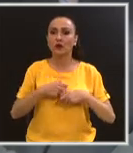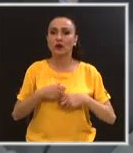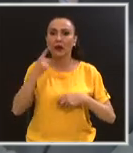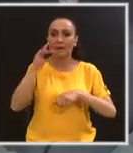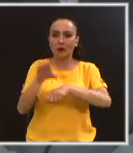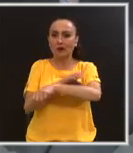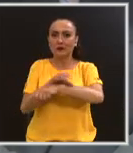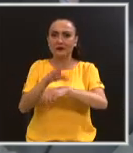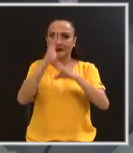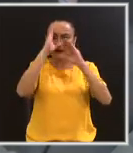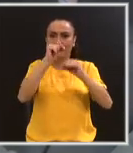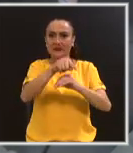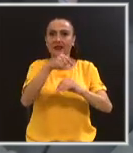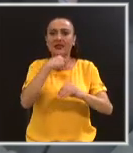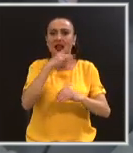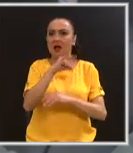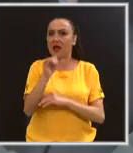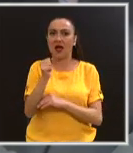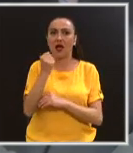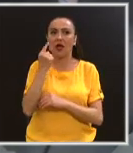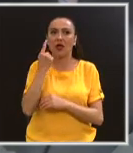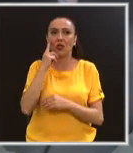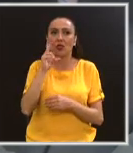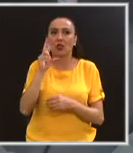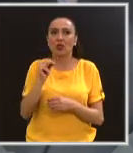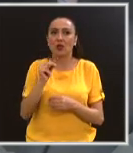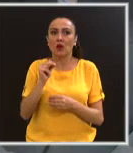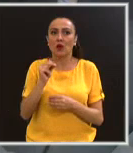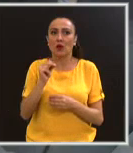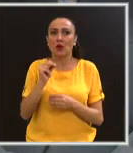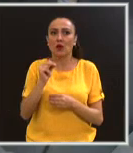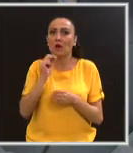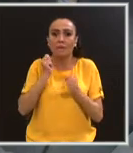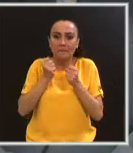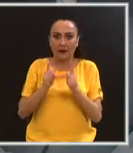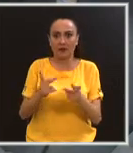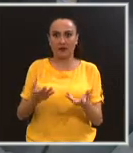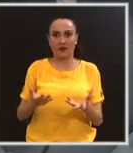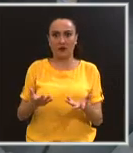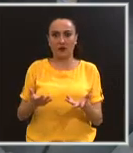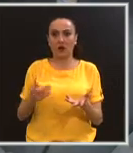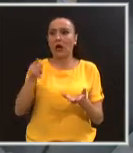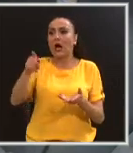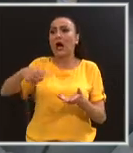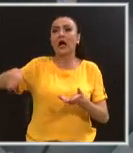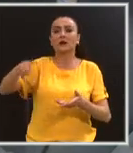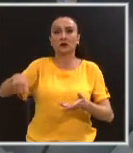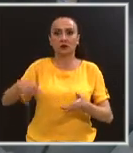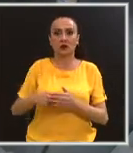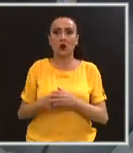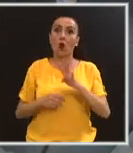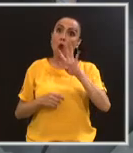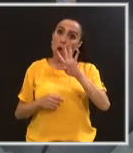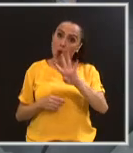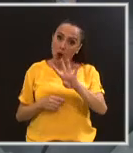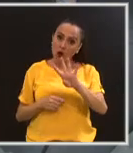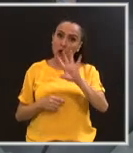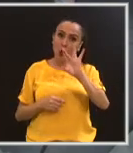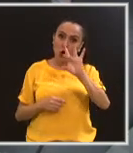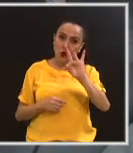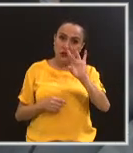de la caja costarricense seguro social no le ha perido no le ha no le ha permitido a esos cuatro